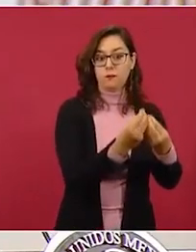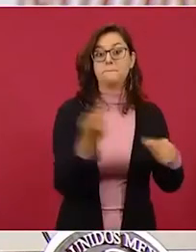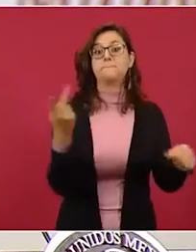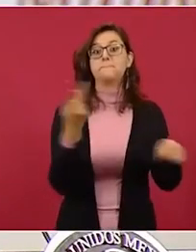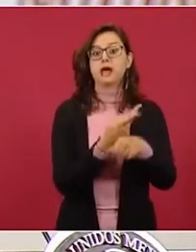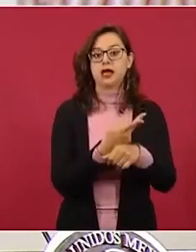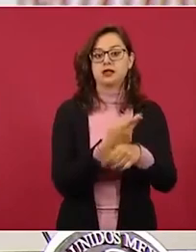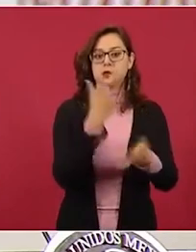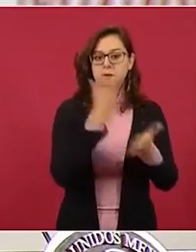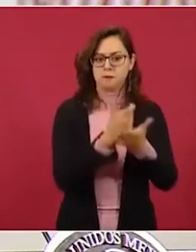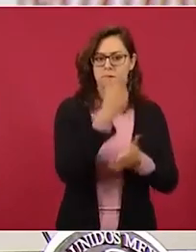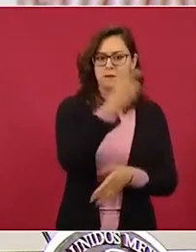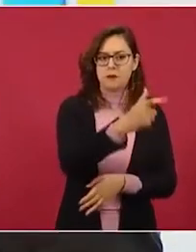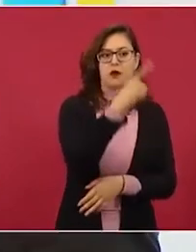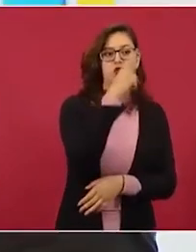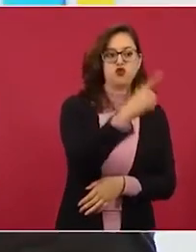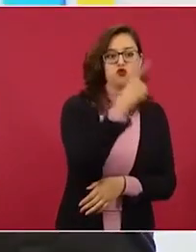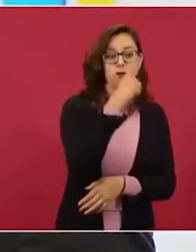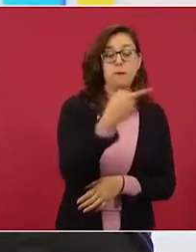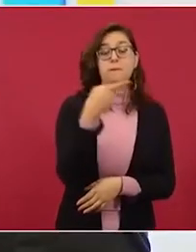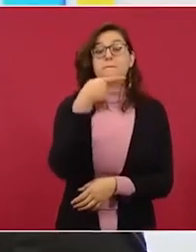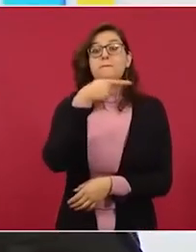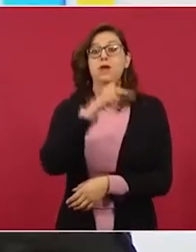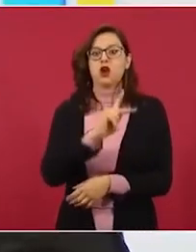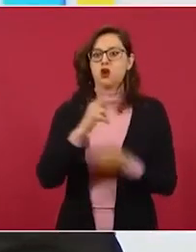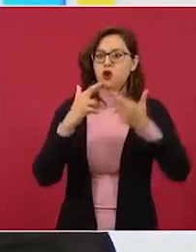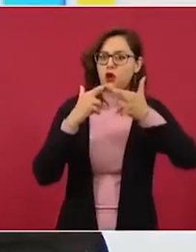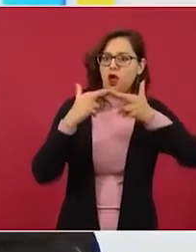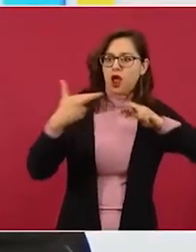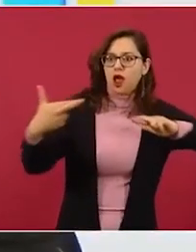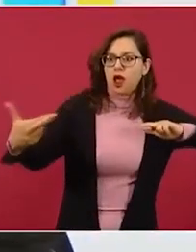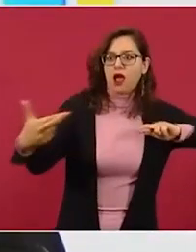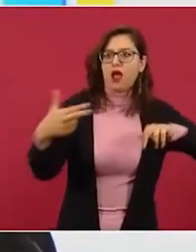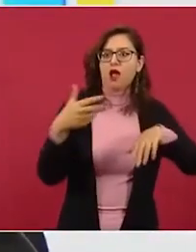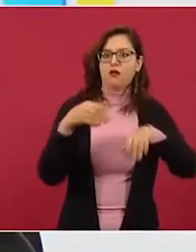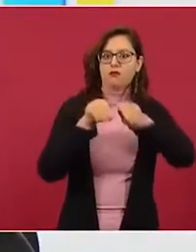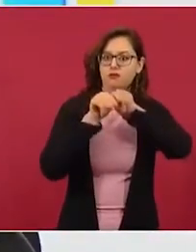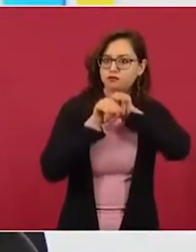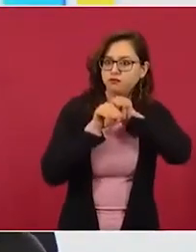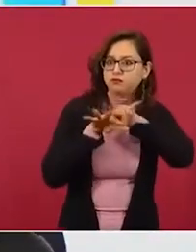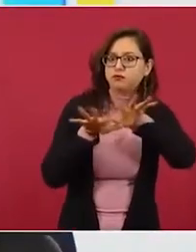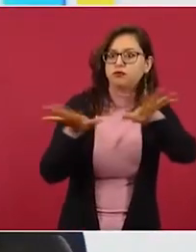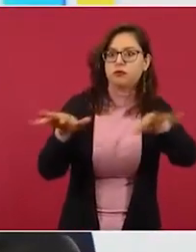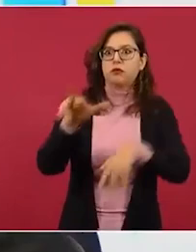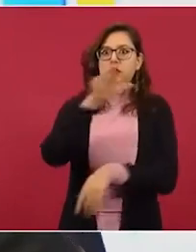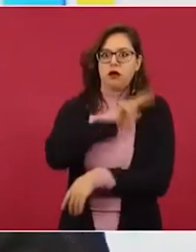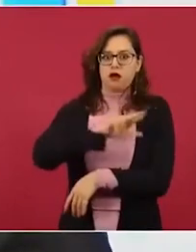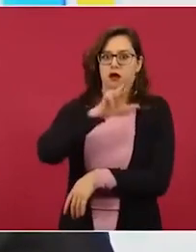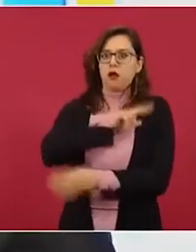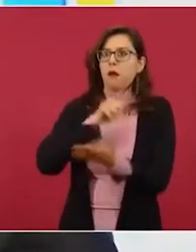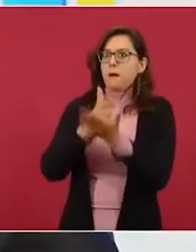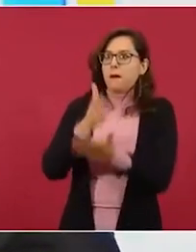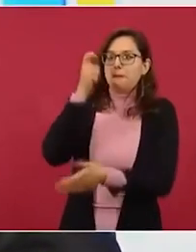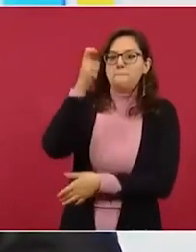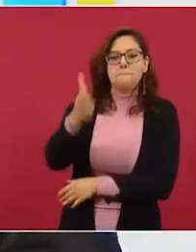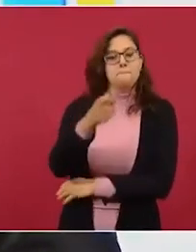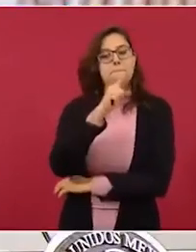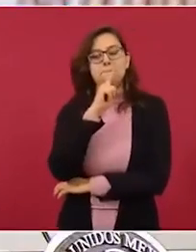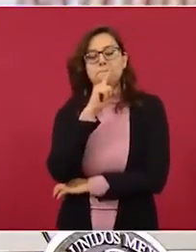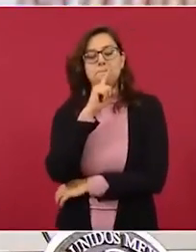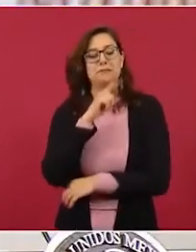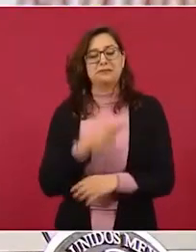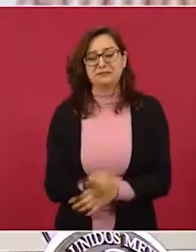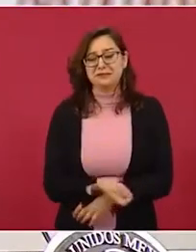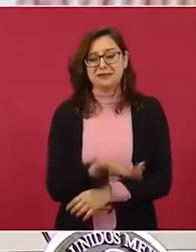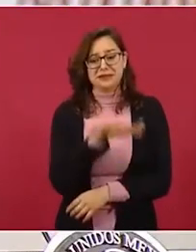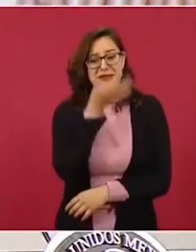transmisión. Imagínense, o pagan algo simbólico, pagan 11 centavos